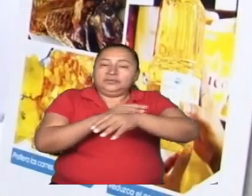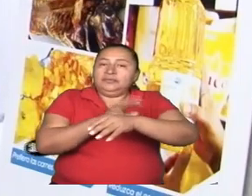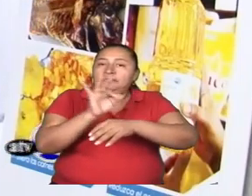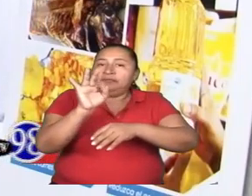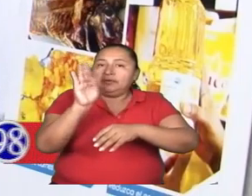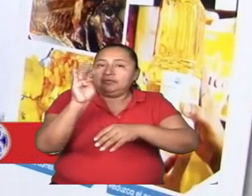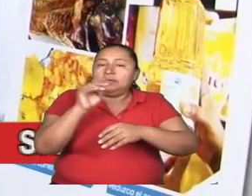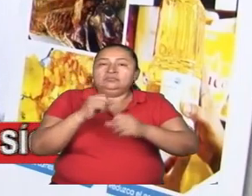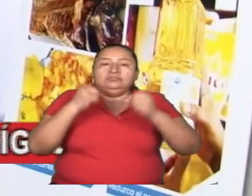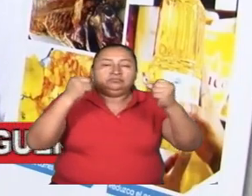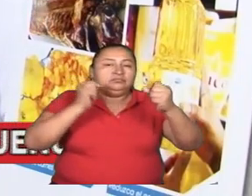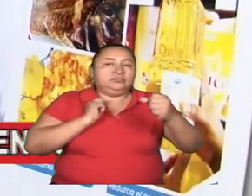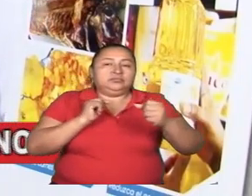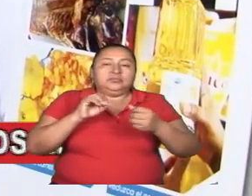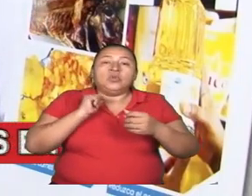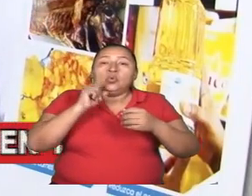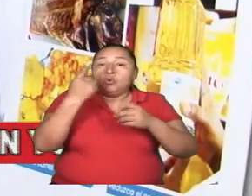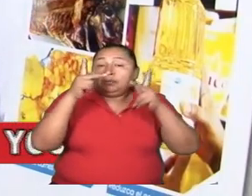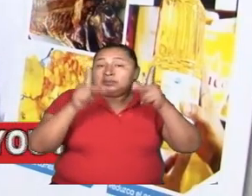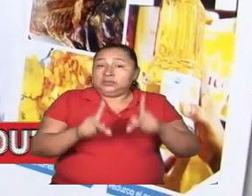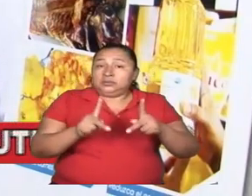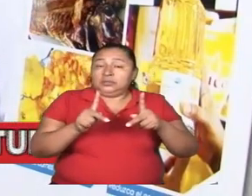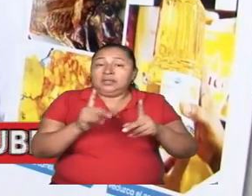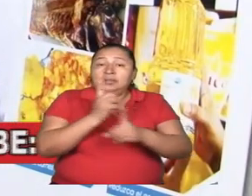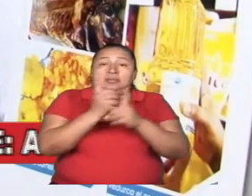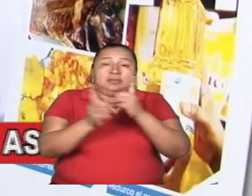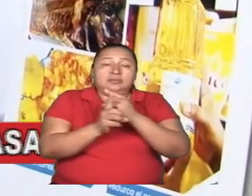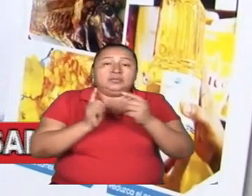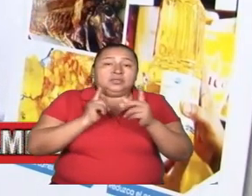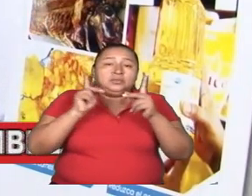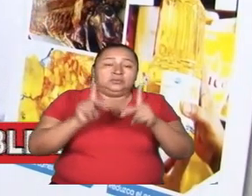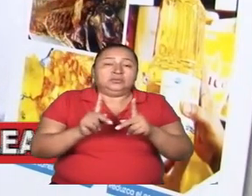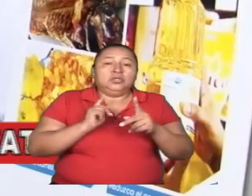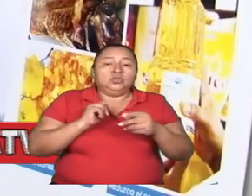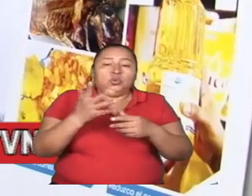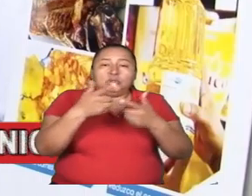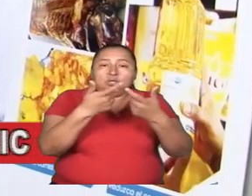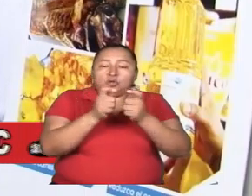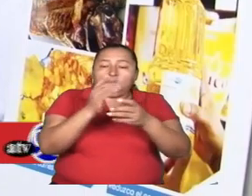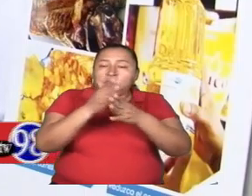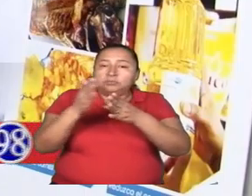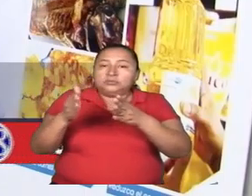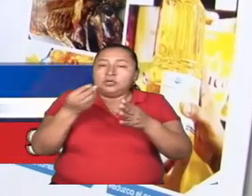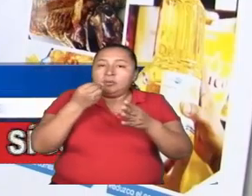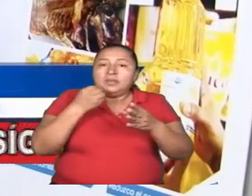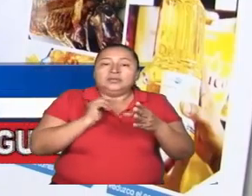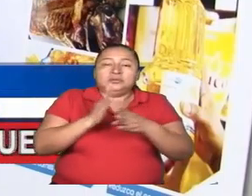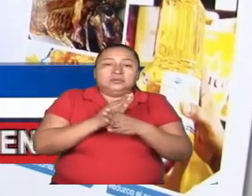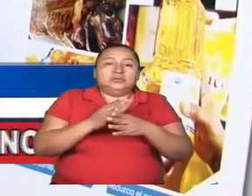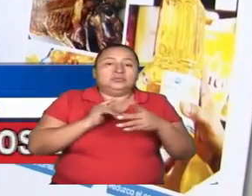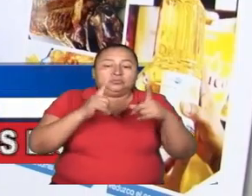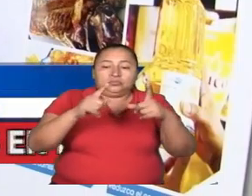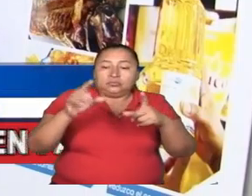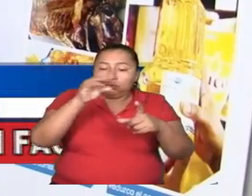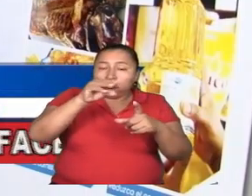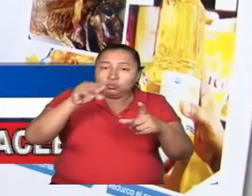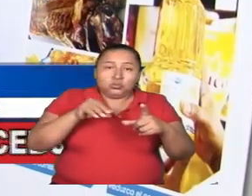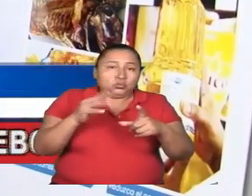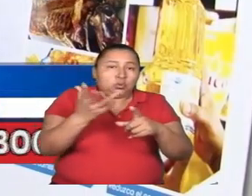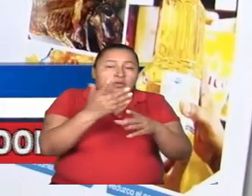y minerales. Entonces, un paciente tiene que consumir todo este grupo de alimentos, tratar de que su plato incluya todos